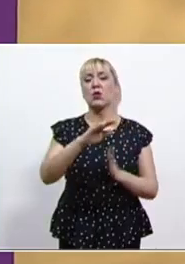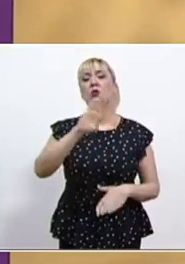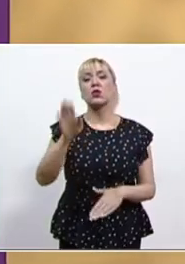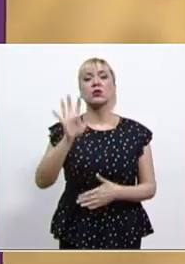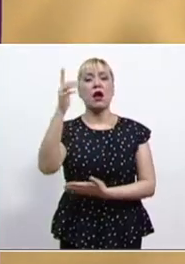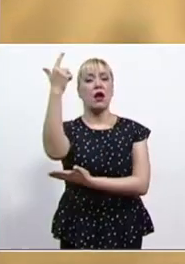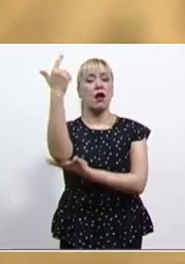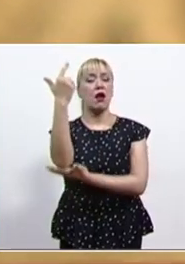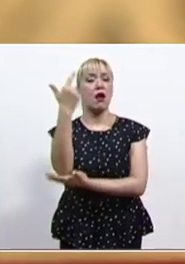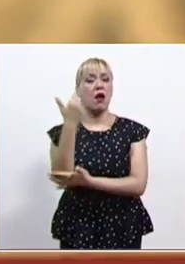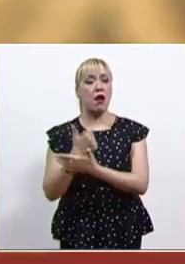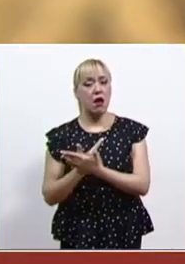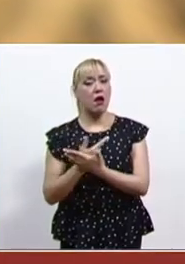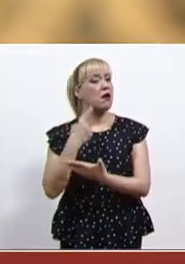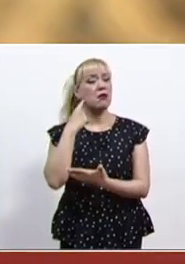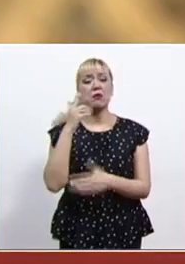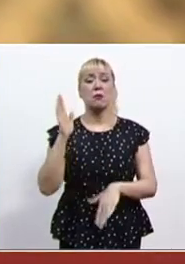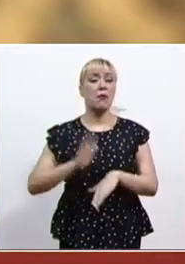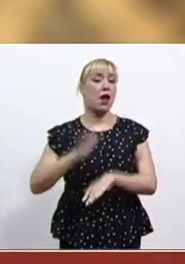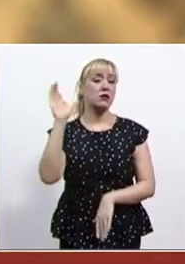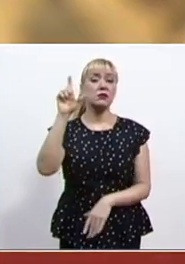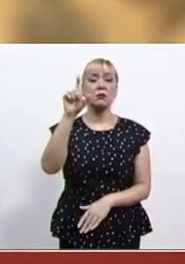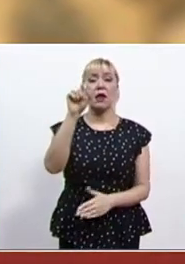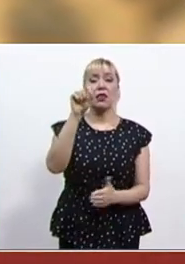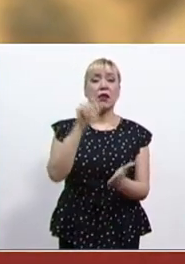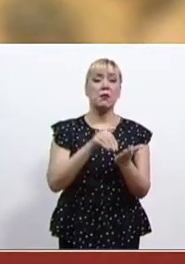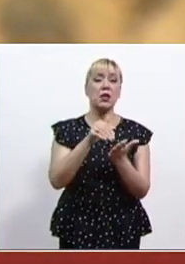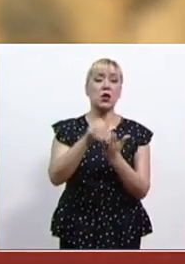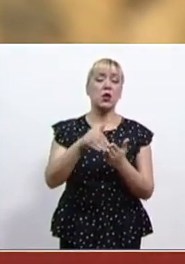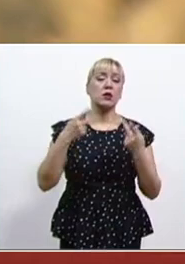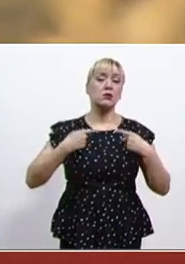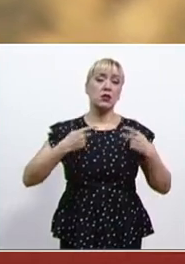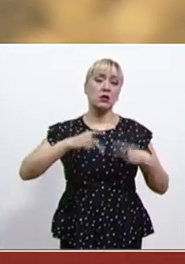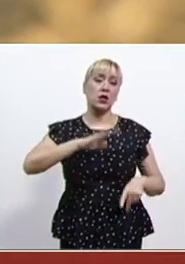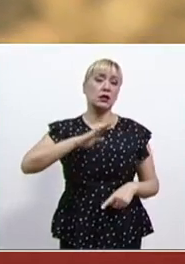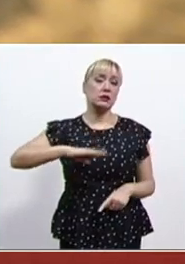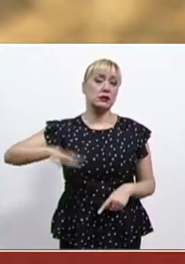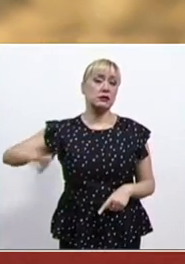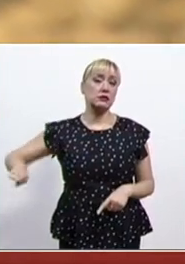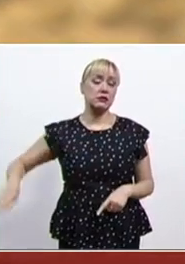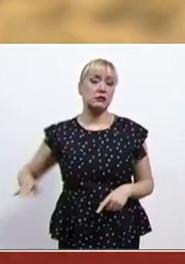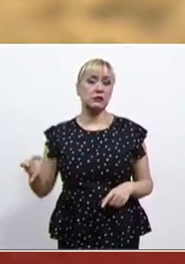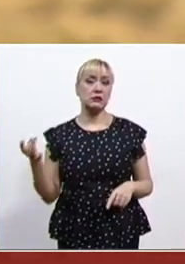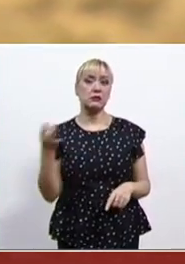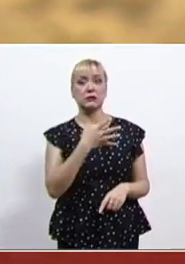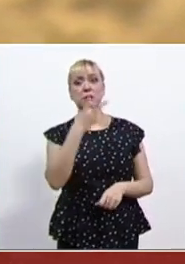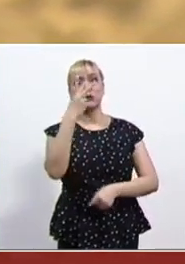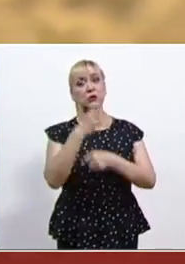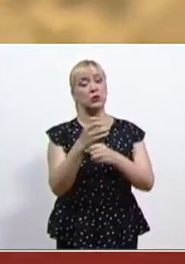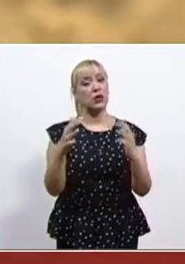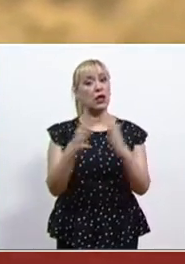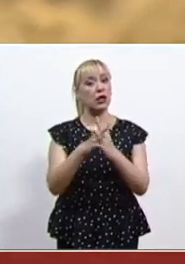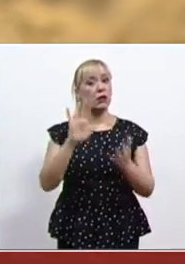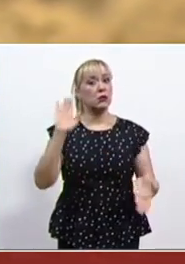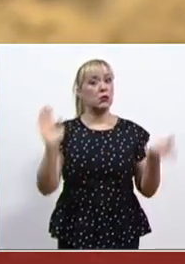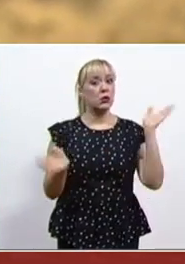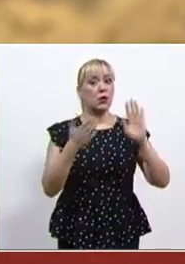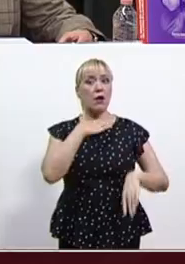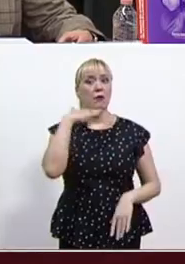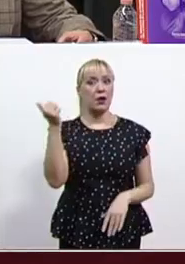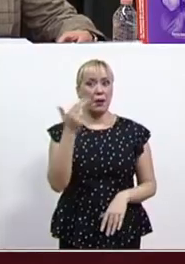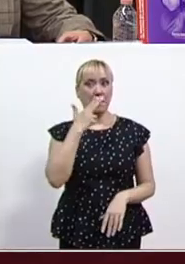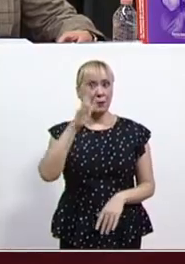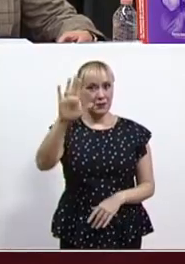pero con un subregistro que llega a las 20 millones de vidas perdidas. México, el país con mayor mortandad a